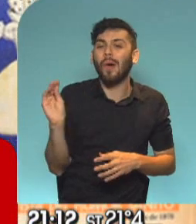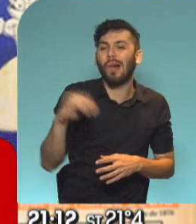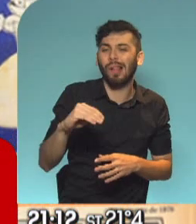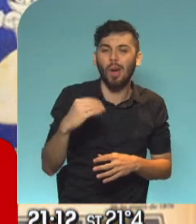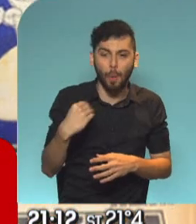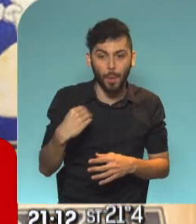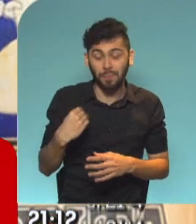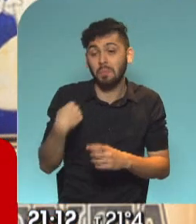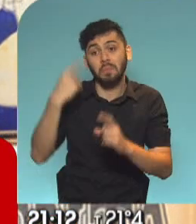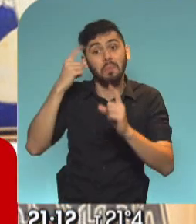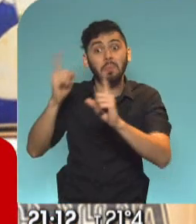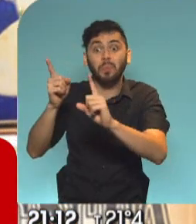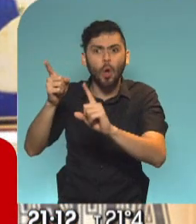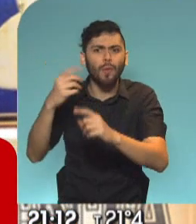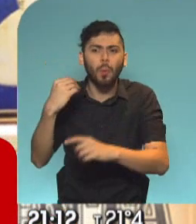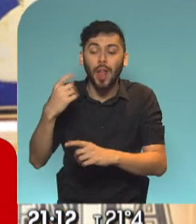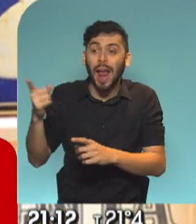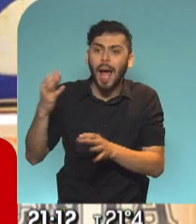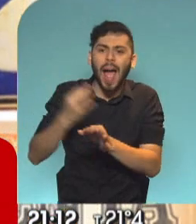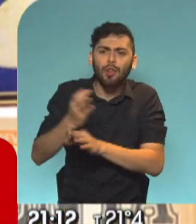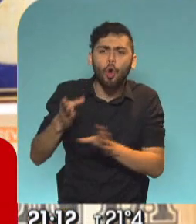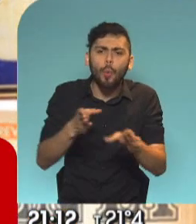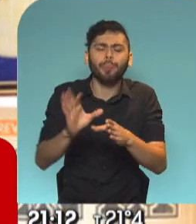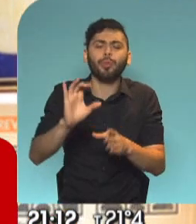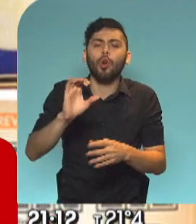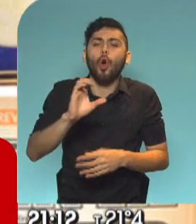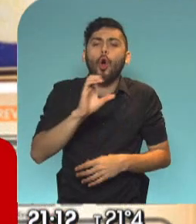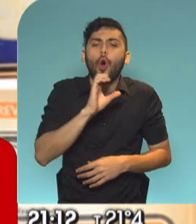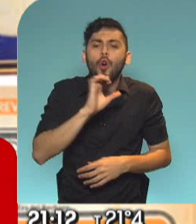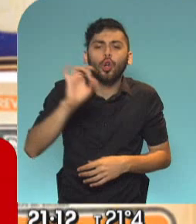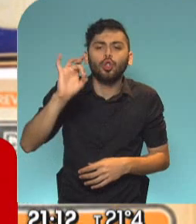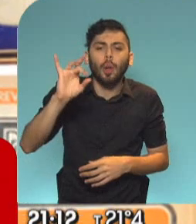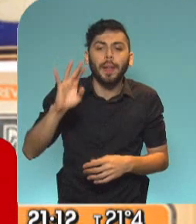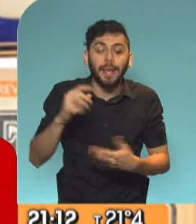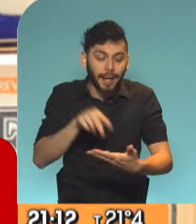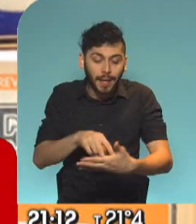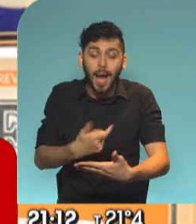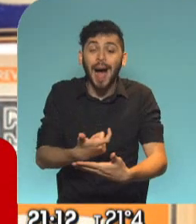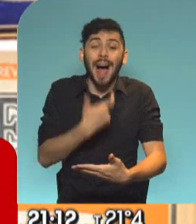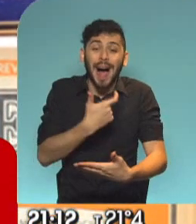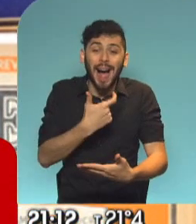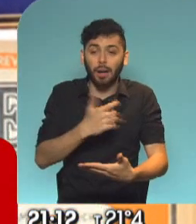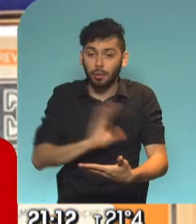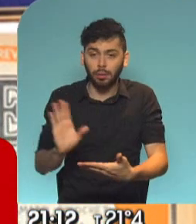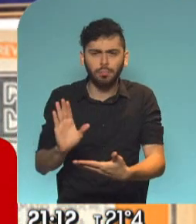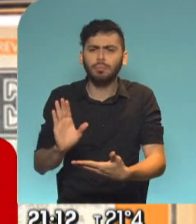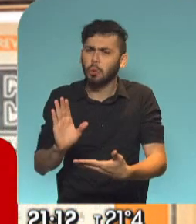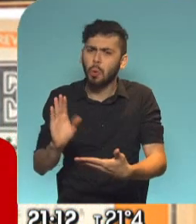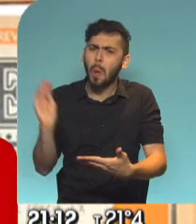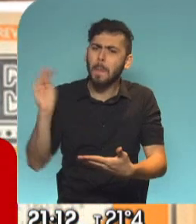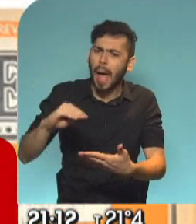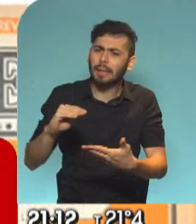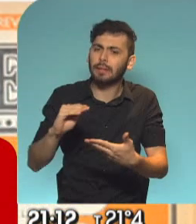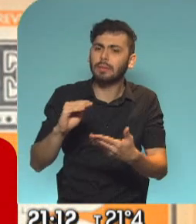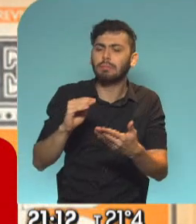eso fue un maestro, fue el tipo que nos señaló un camino, ¿no? El humor no es solamente algo que sirve para hacer reír, sino que puede contar algunas